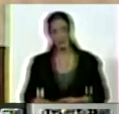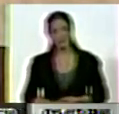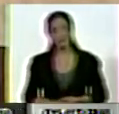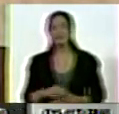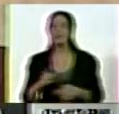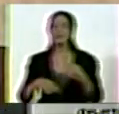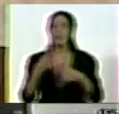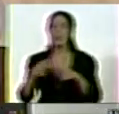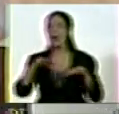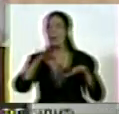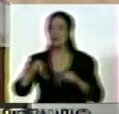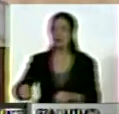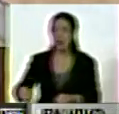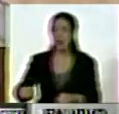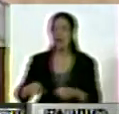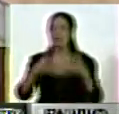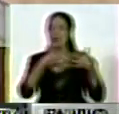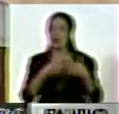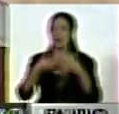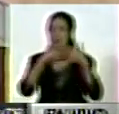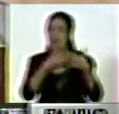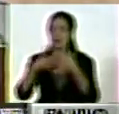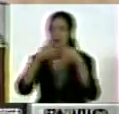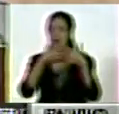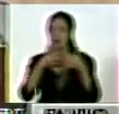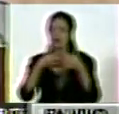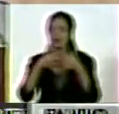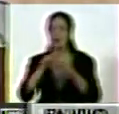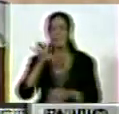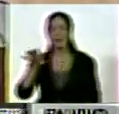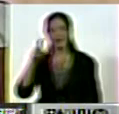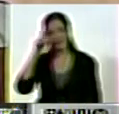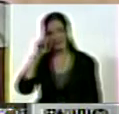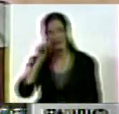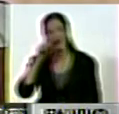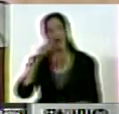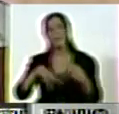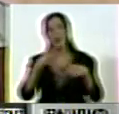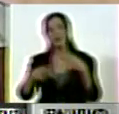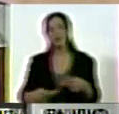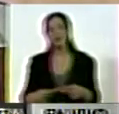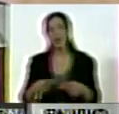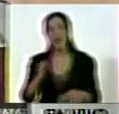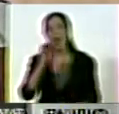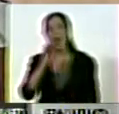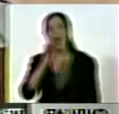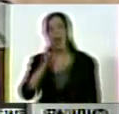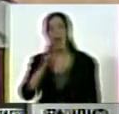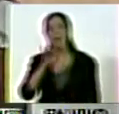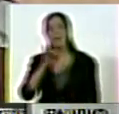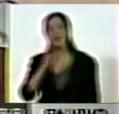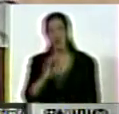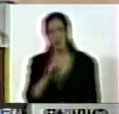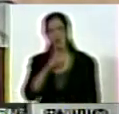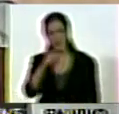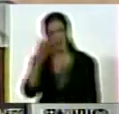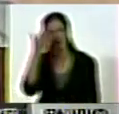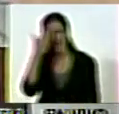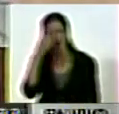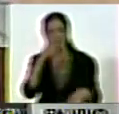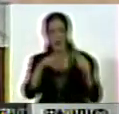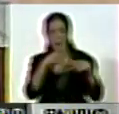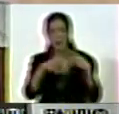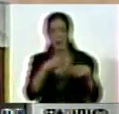Posterior a la invasión que hizo los Estados Unidos a Afganistán, la producción de opio, ustedes saben con lo que se